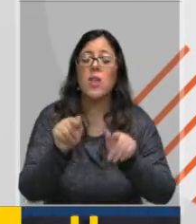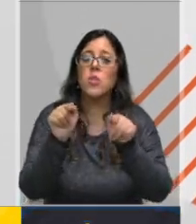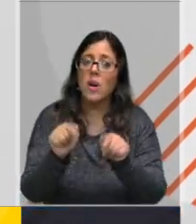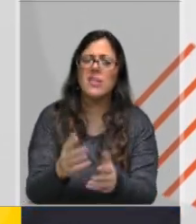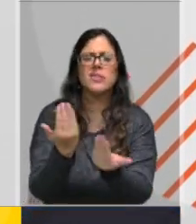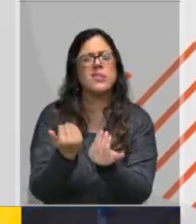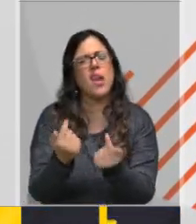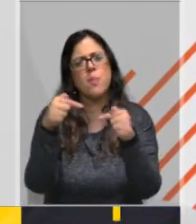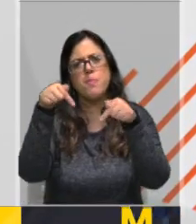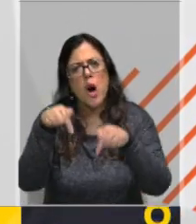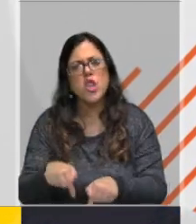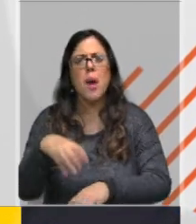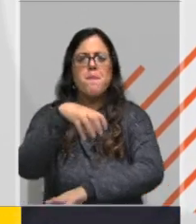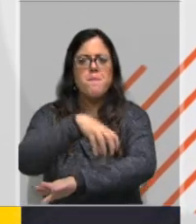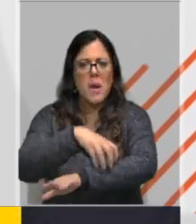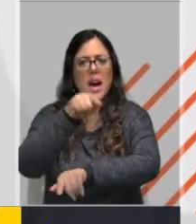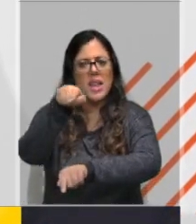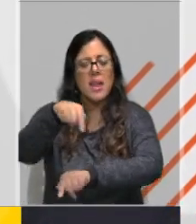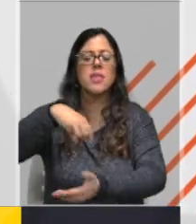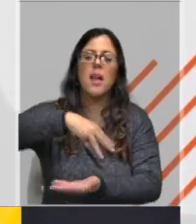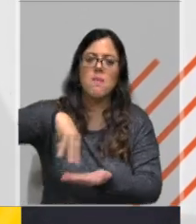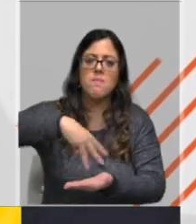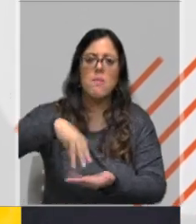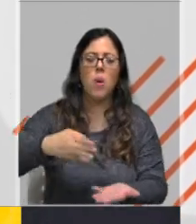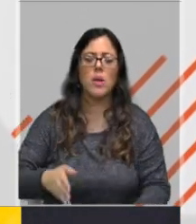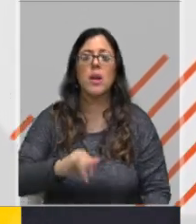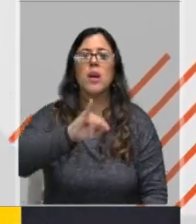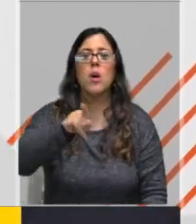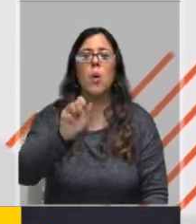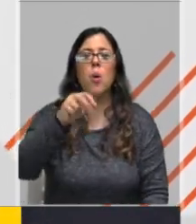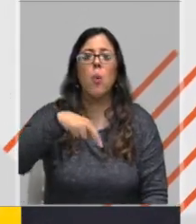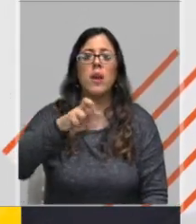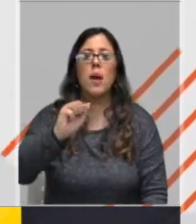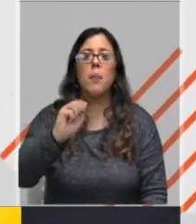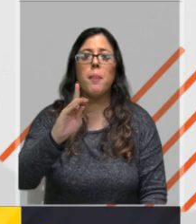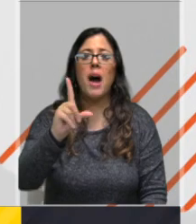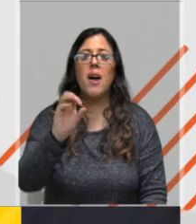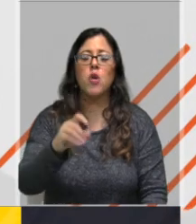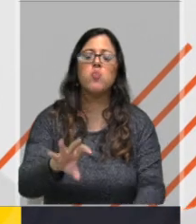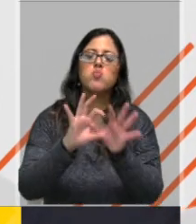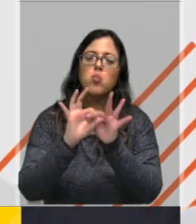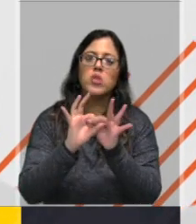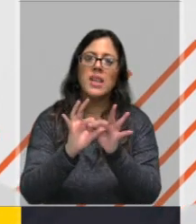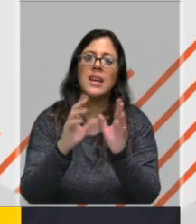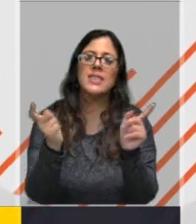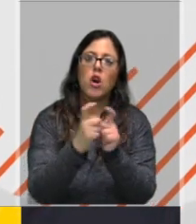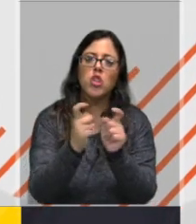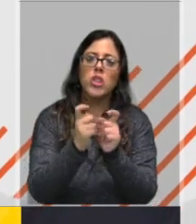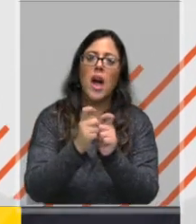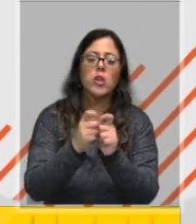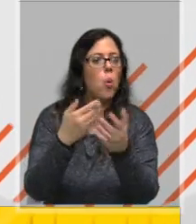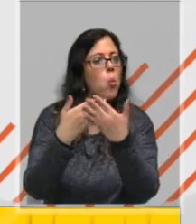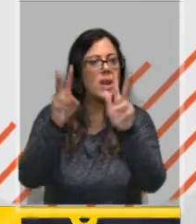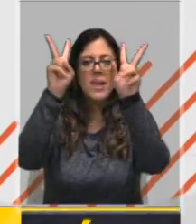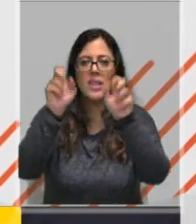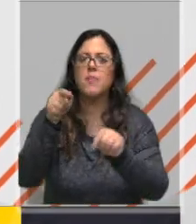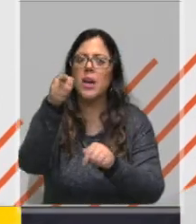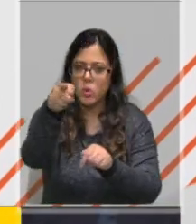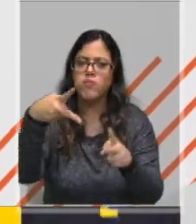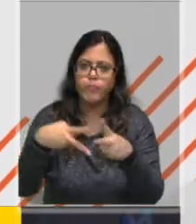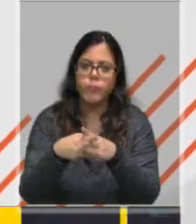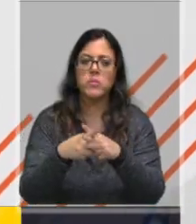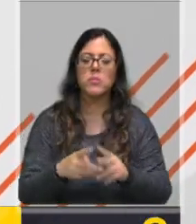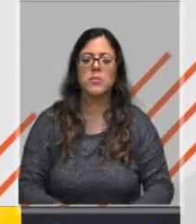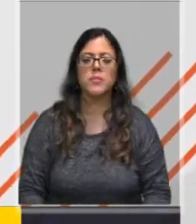para una región como esta, la región del Maule. Juan Pablo, te queremos agradecer el contacto. Lo que sea, usted nos va interrumpiendo nomás. Sí. Muy buenas noches.